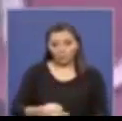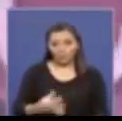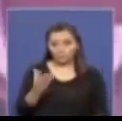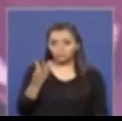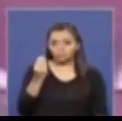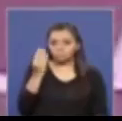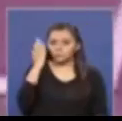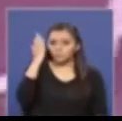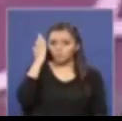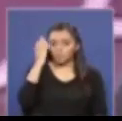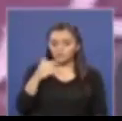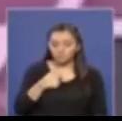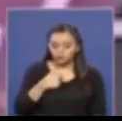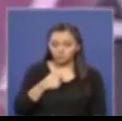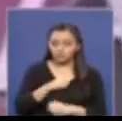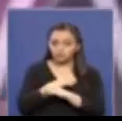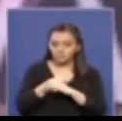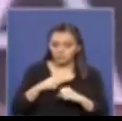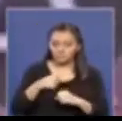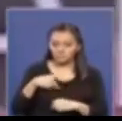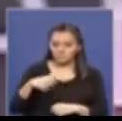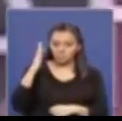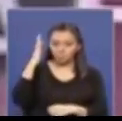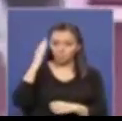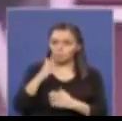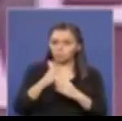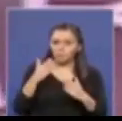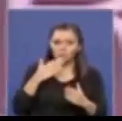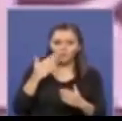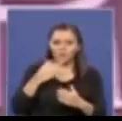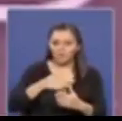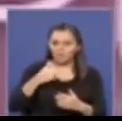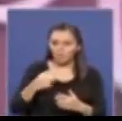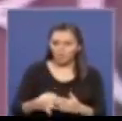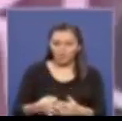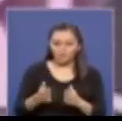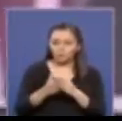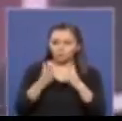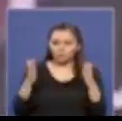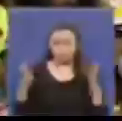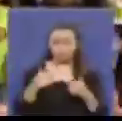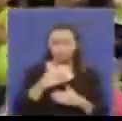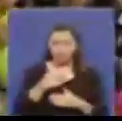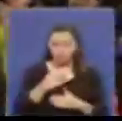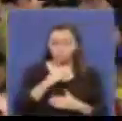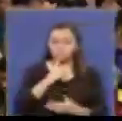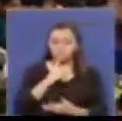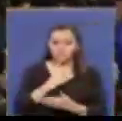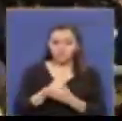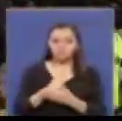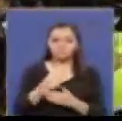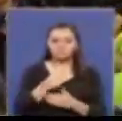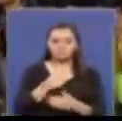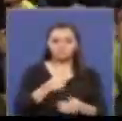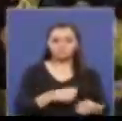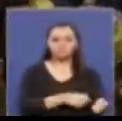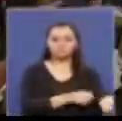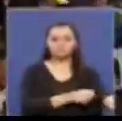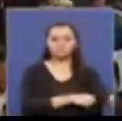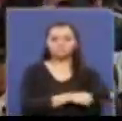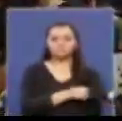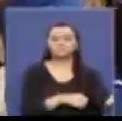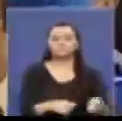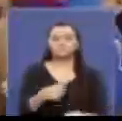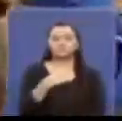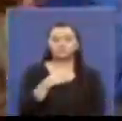su fraternidad, su solidaridad. Muchas gracias a todas y a todos. Créame, increíble. Es imposible que